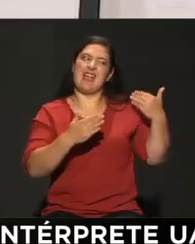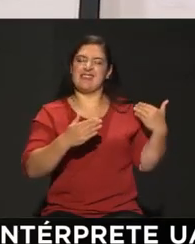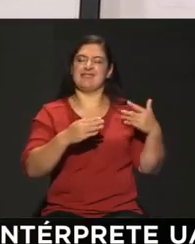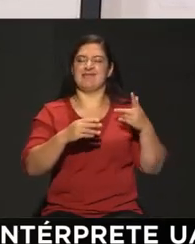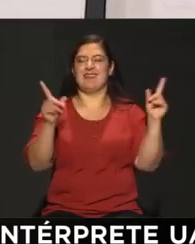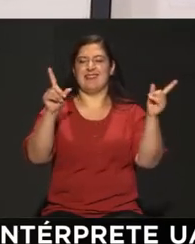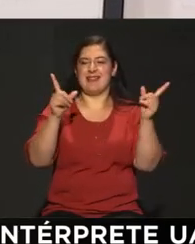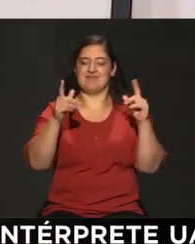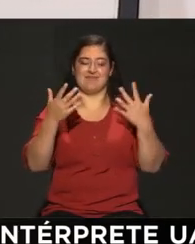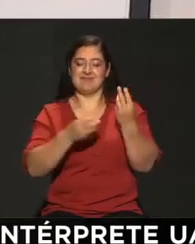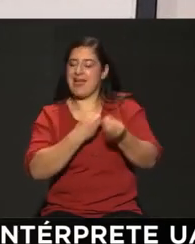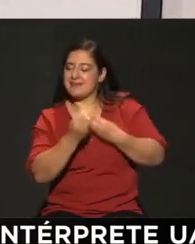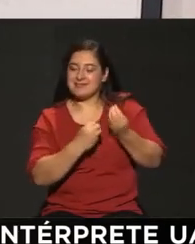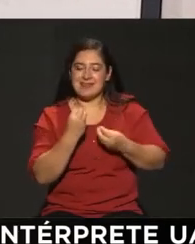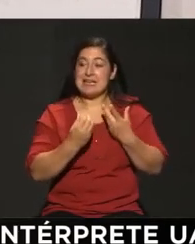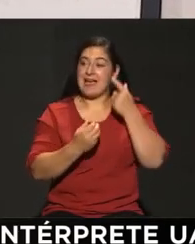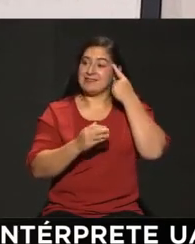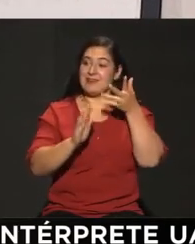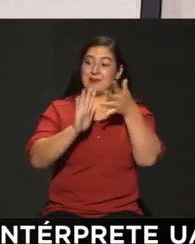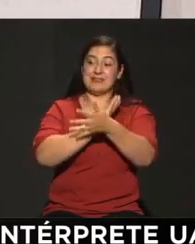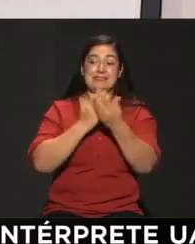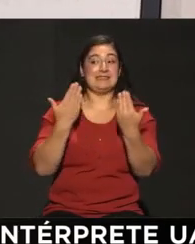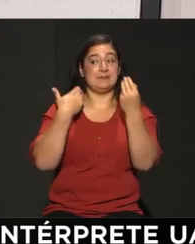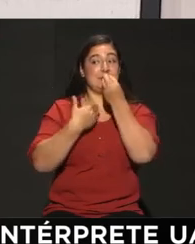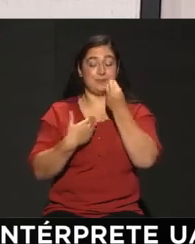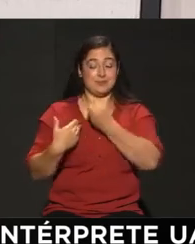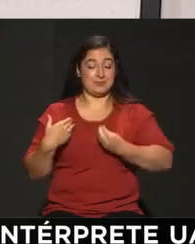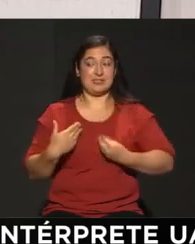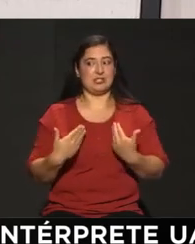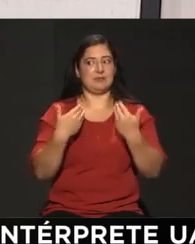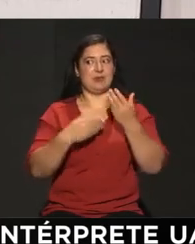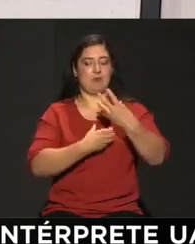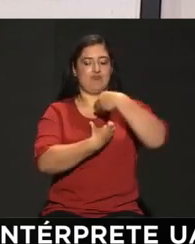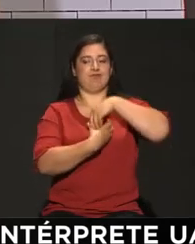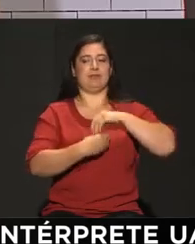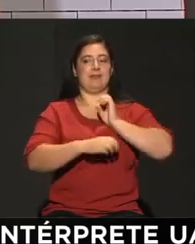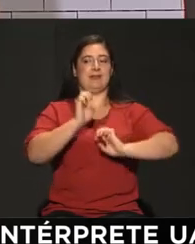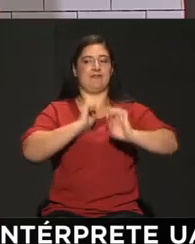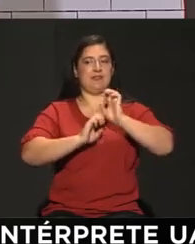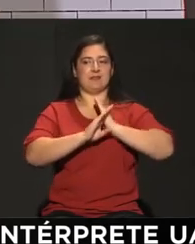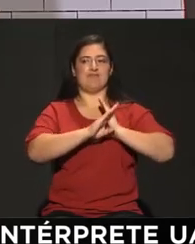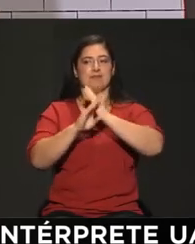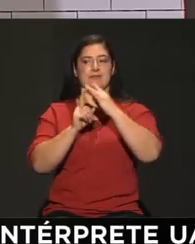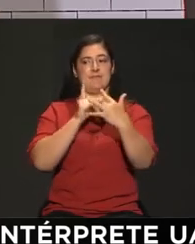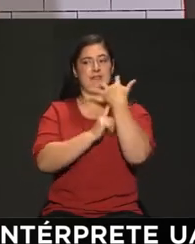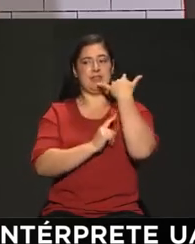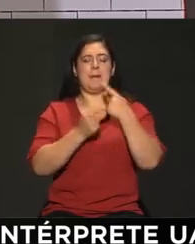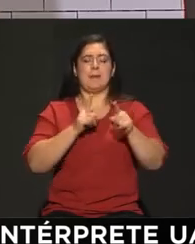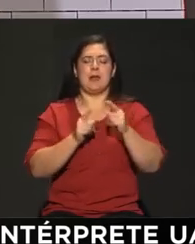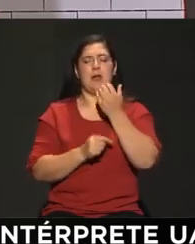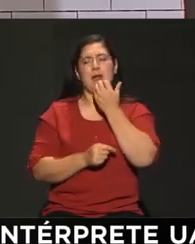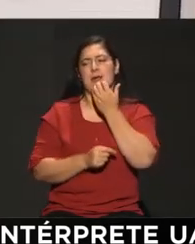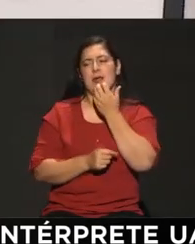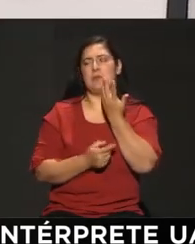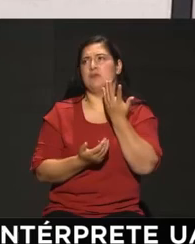las anteriores, que es muy importante la buena alimentación para nuestras defensas. Pero también una actitud adecuada ante una situación